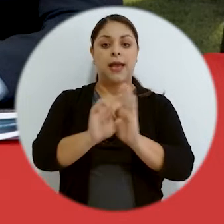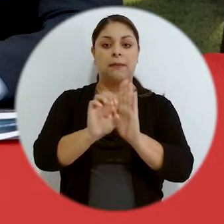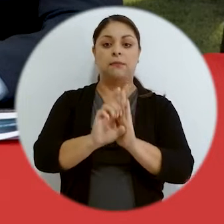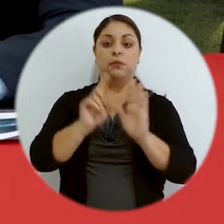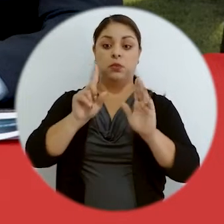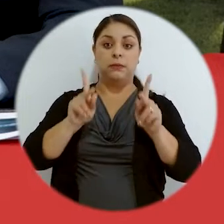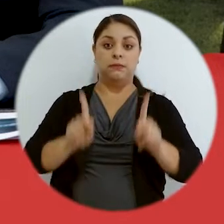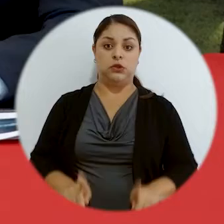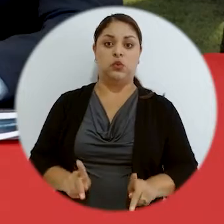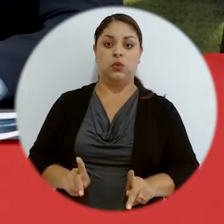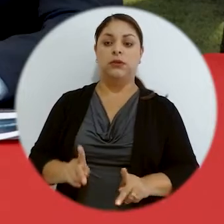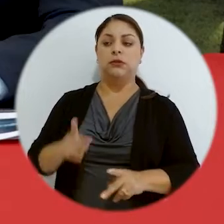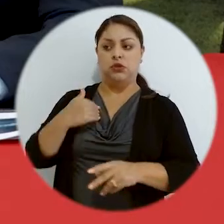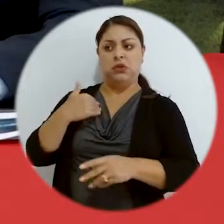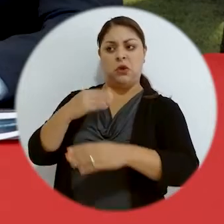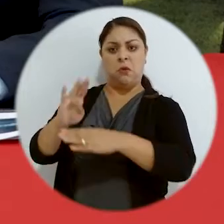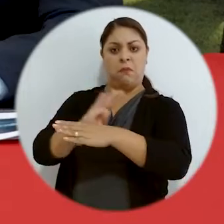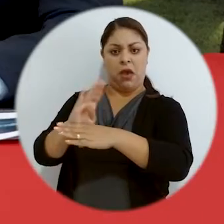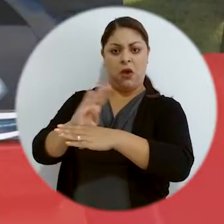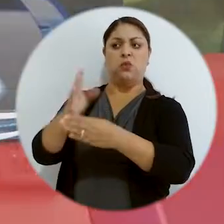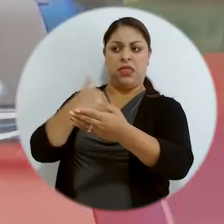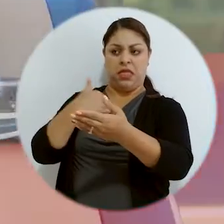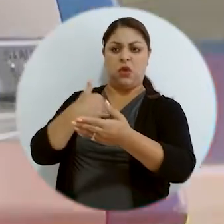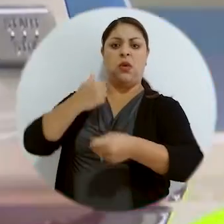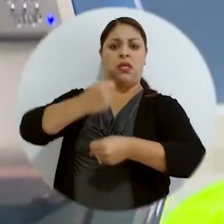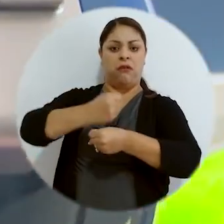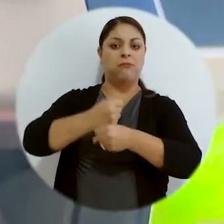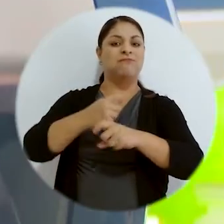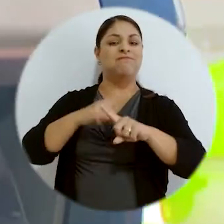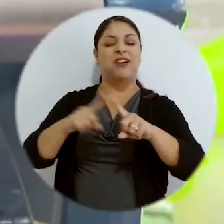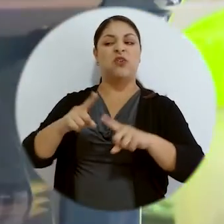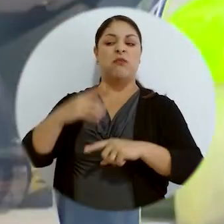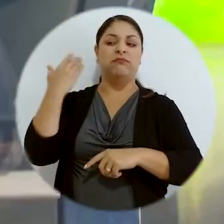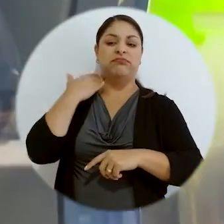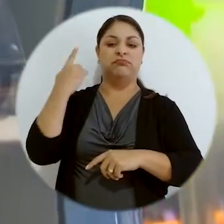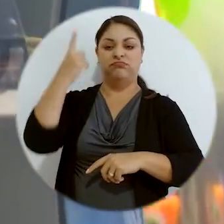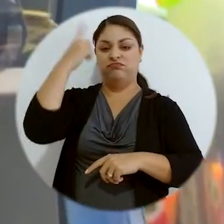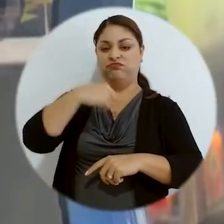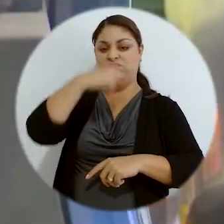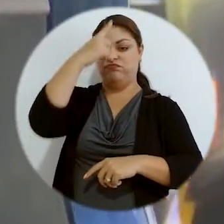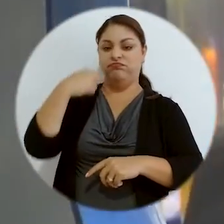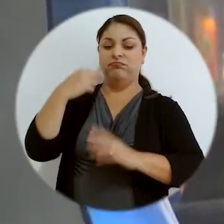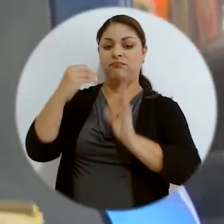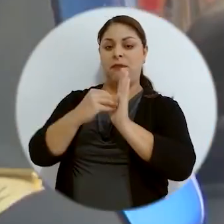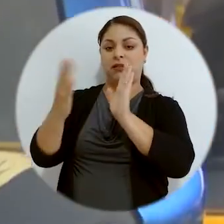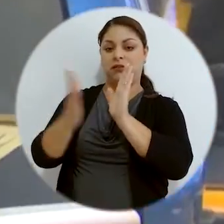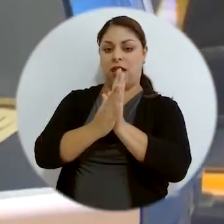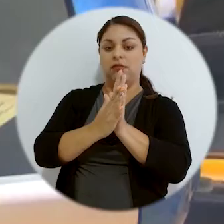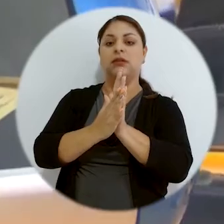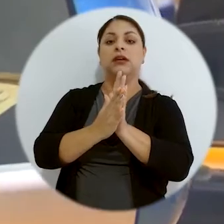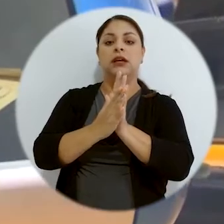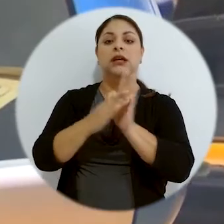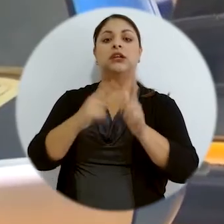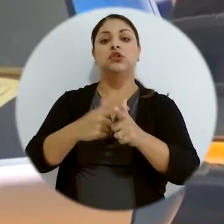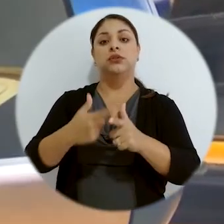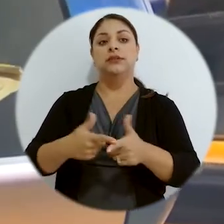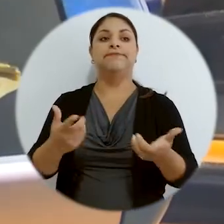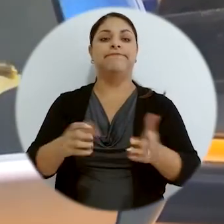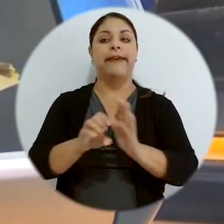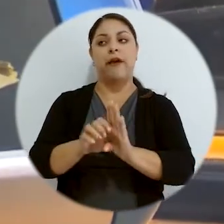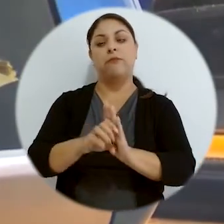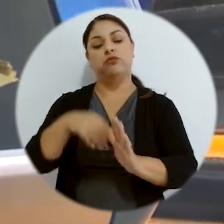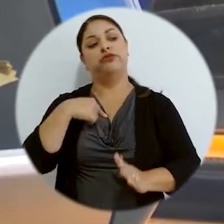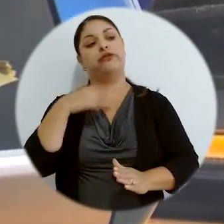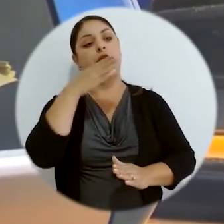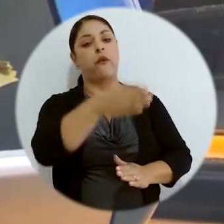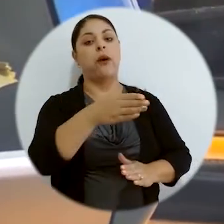formal y ya quedó con un problema de impago, se va al Poder Judicial y la propiedad, por ejemplo,